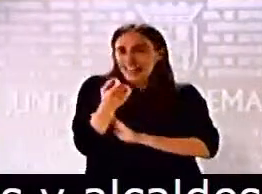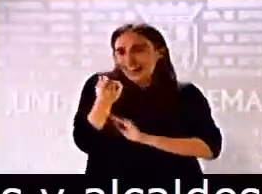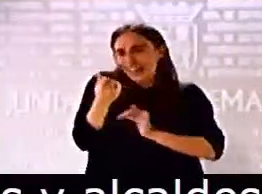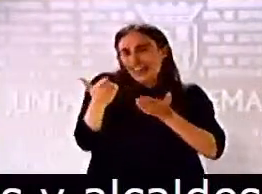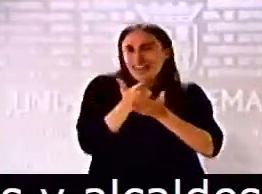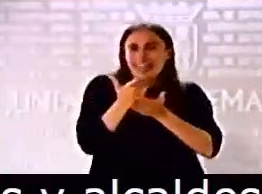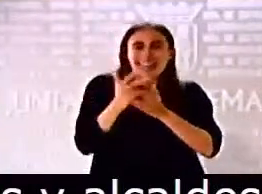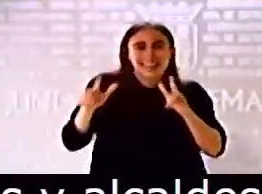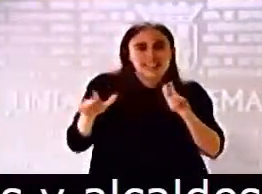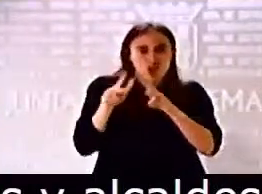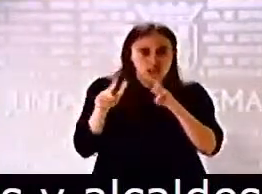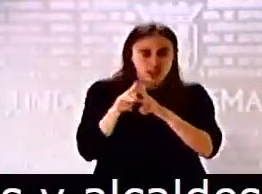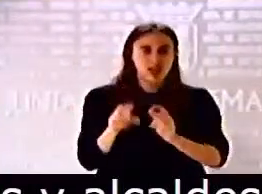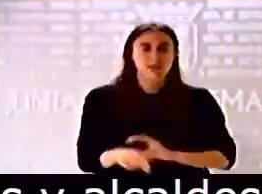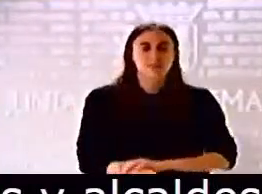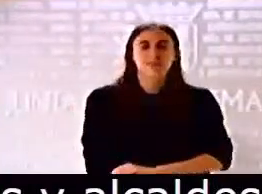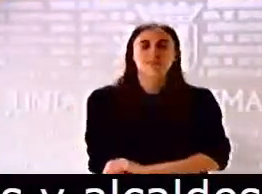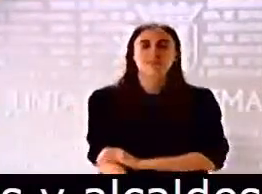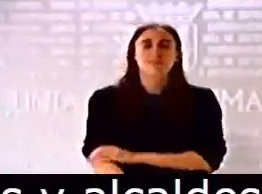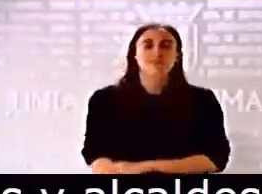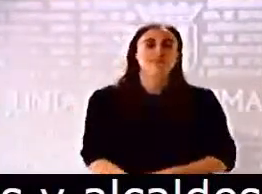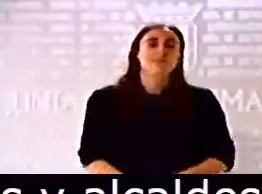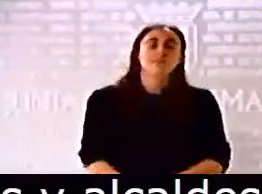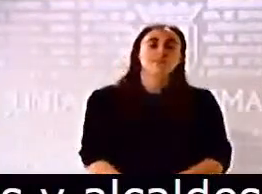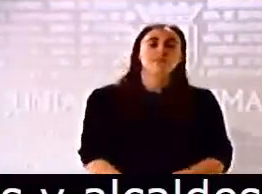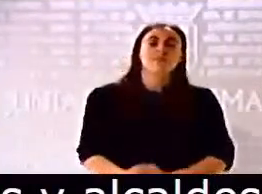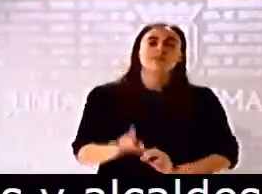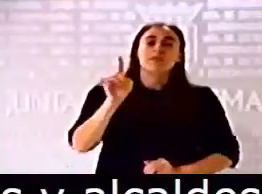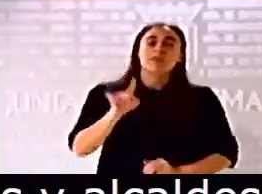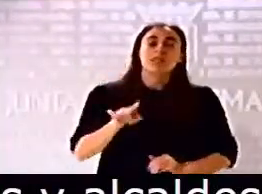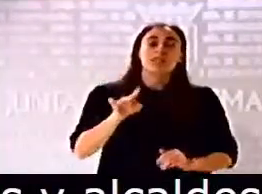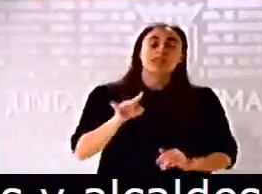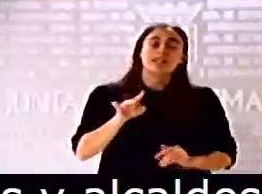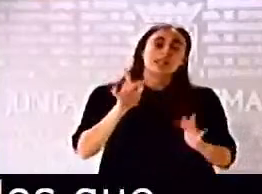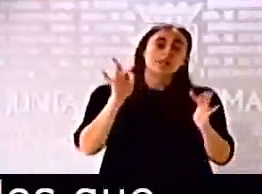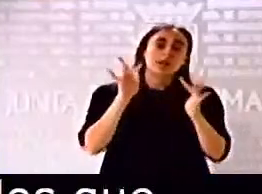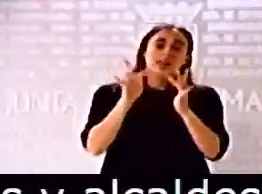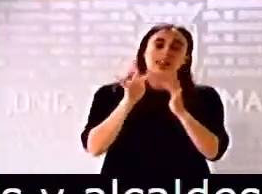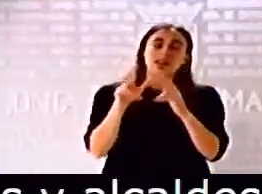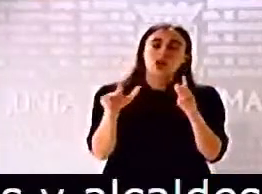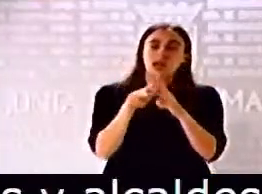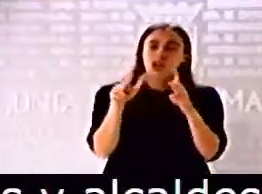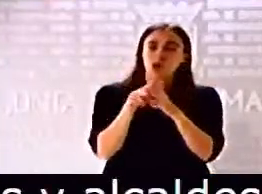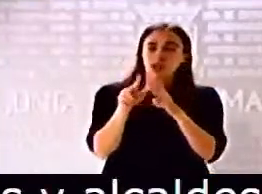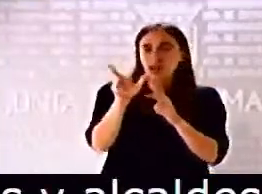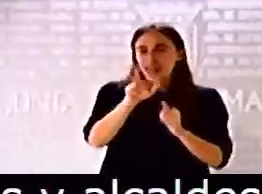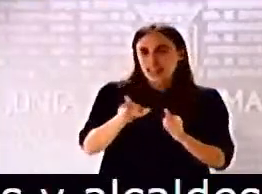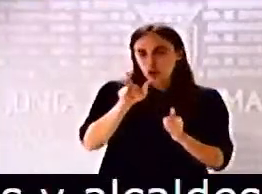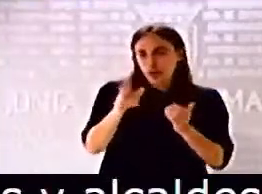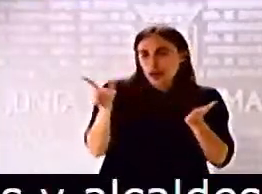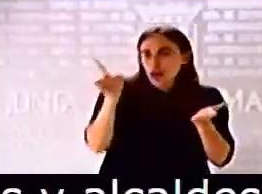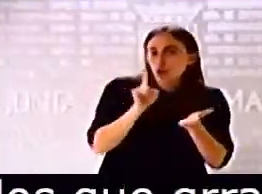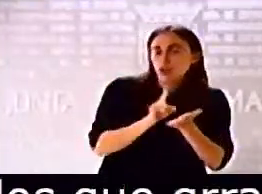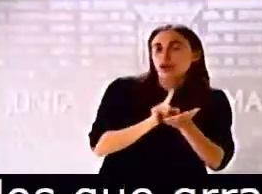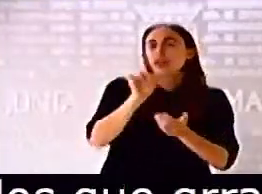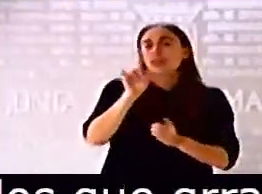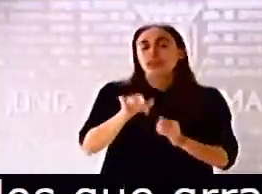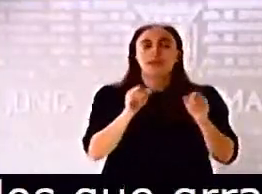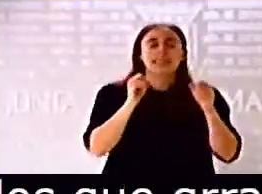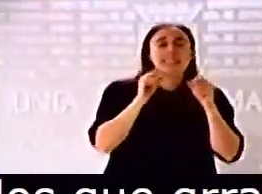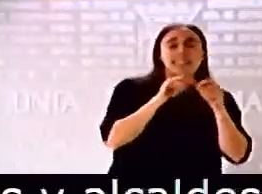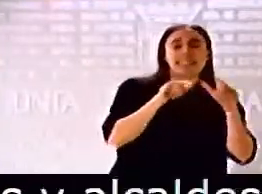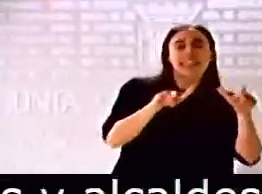sociedad y restablecen las relaciones sociales. Y en el sector del turismo y de la